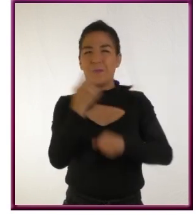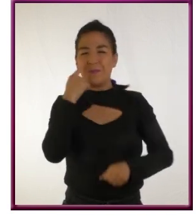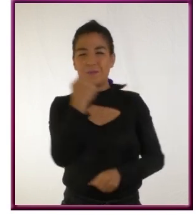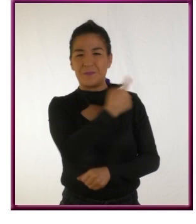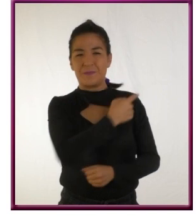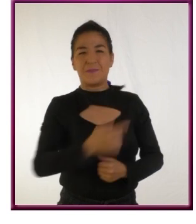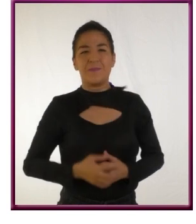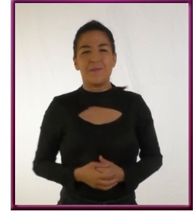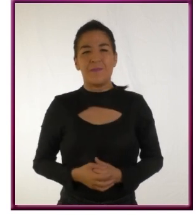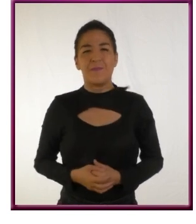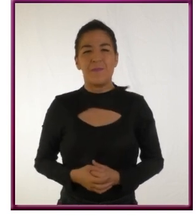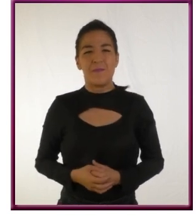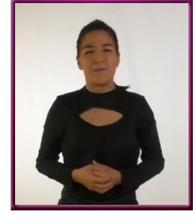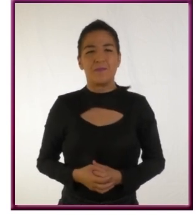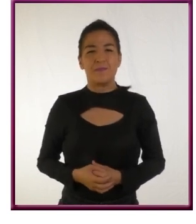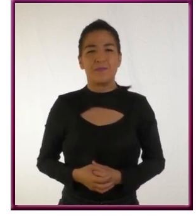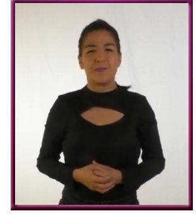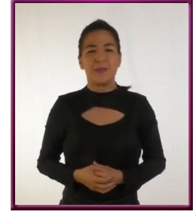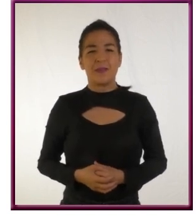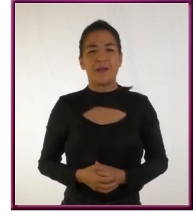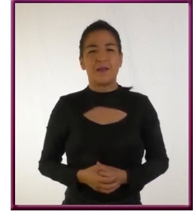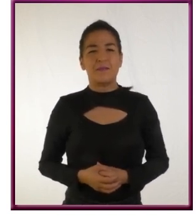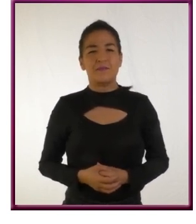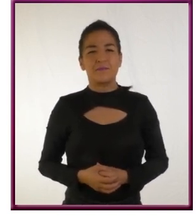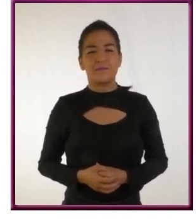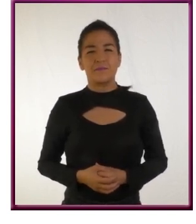tengo, hice cosas, ¿no?